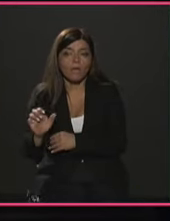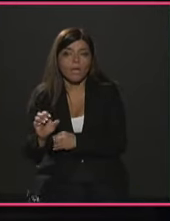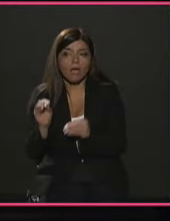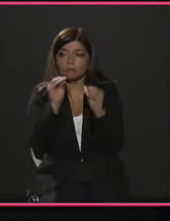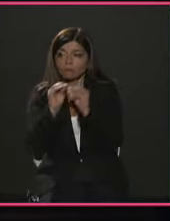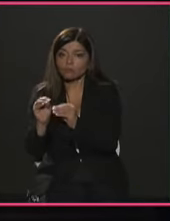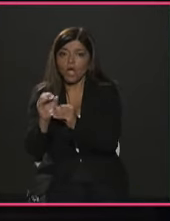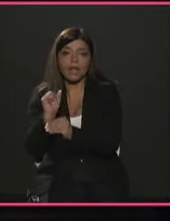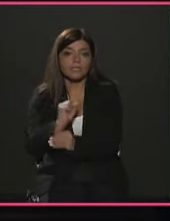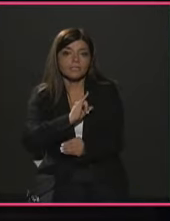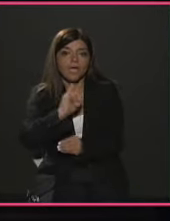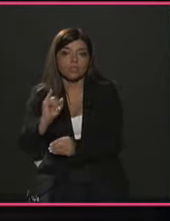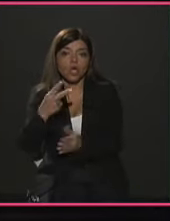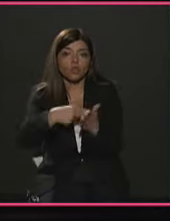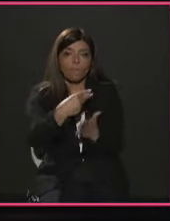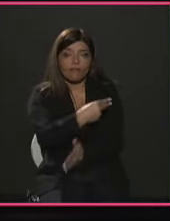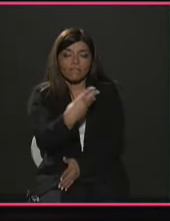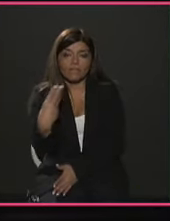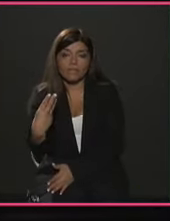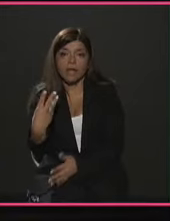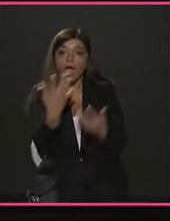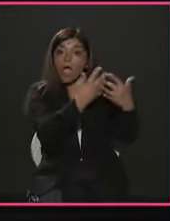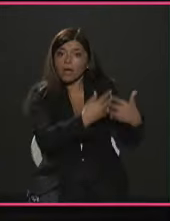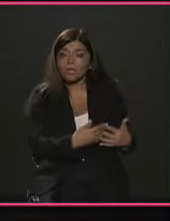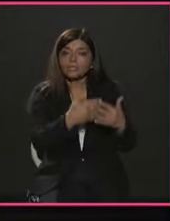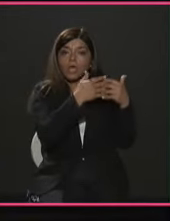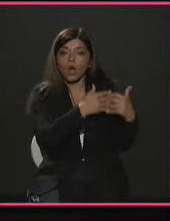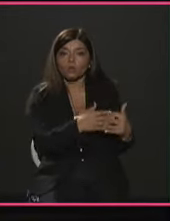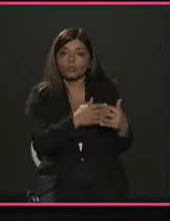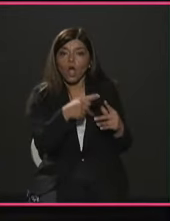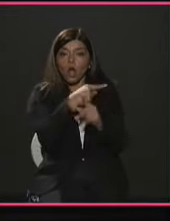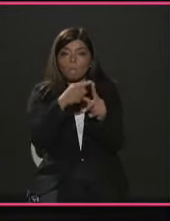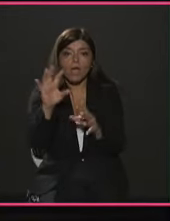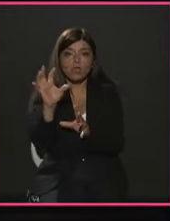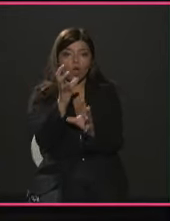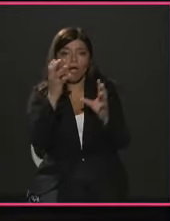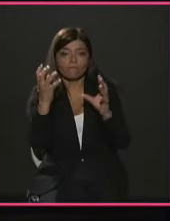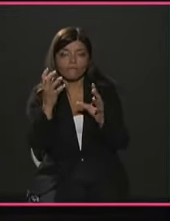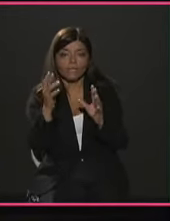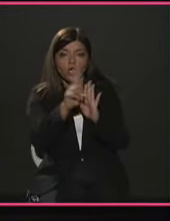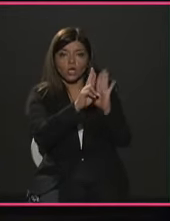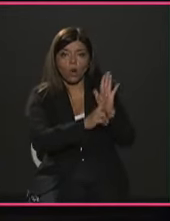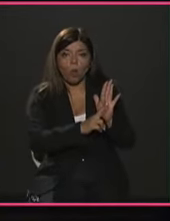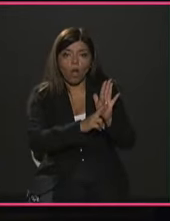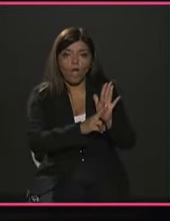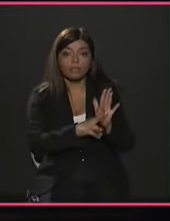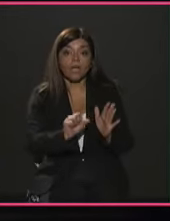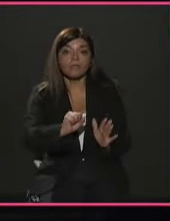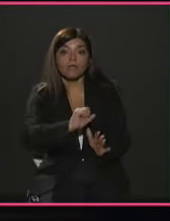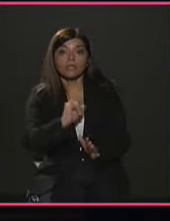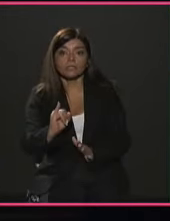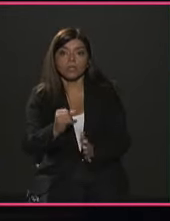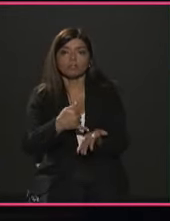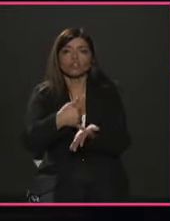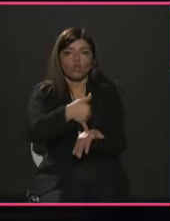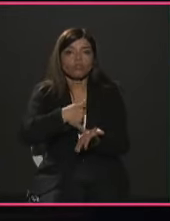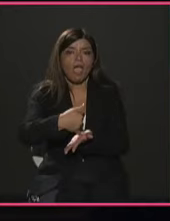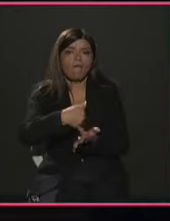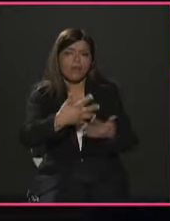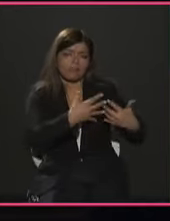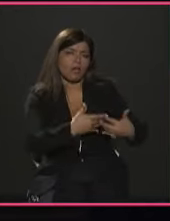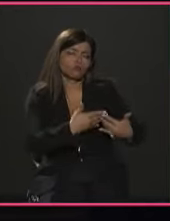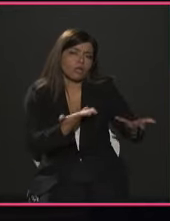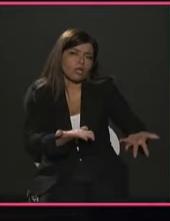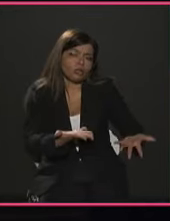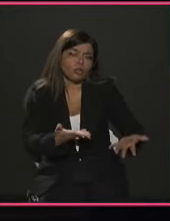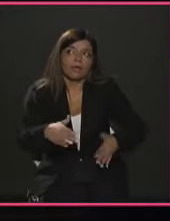Inteligencia artificial el 2023 en Estados Unidos del medio ambiente de las regulaciones de Inteligencia artificial son muy débiles